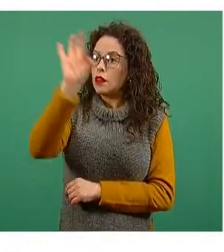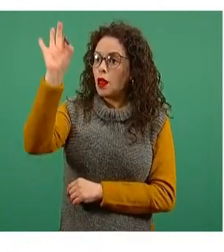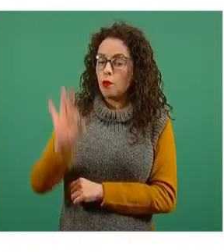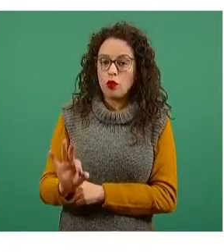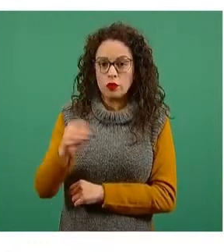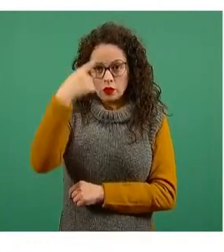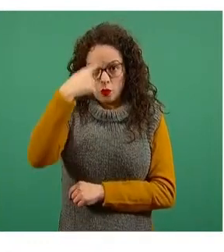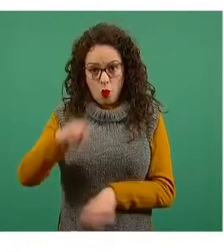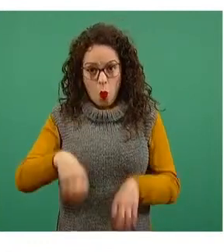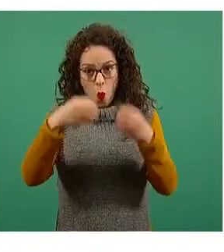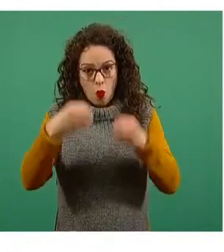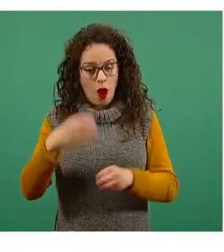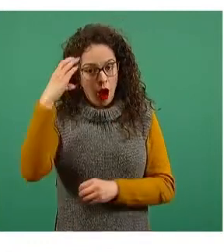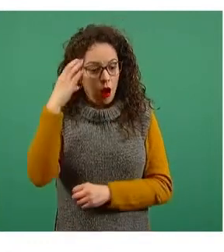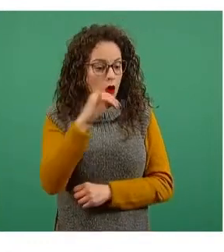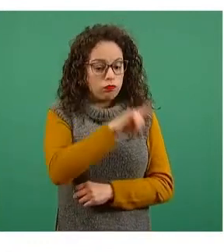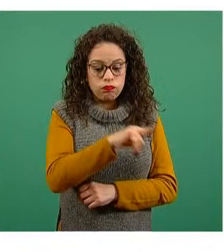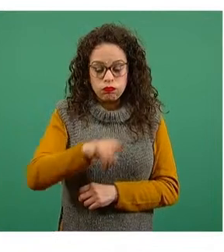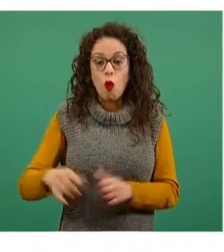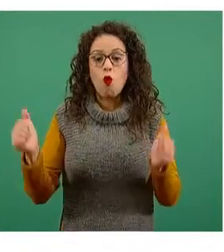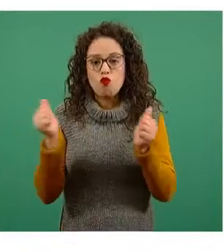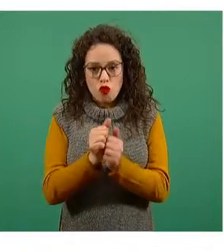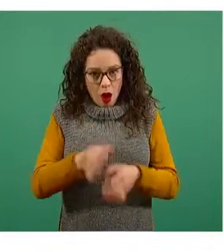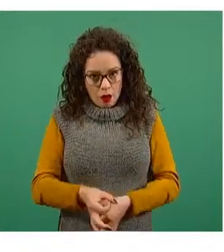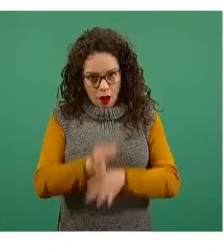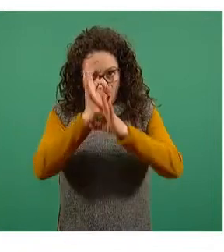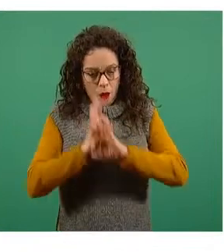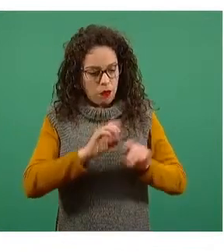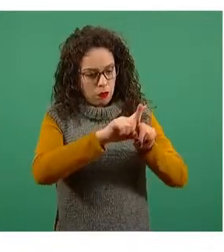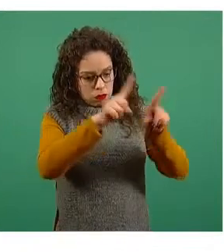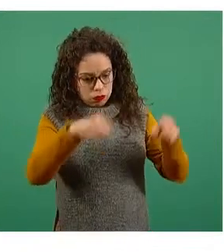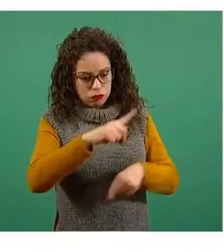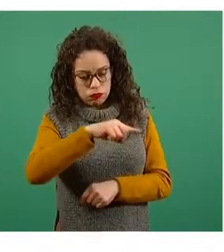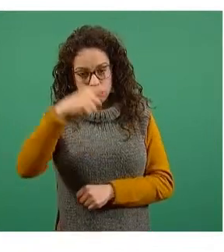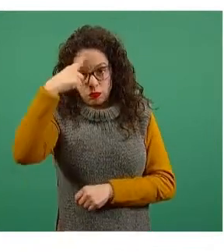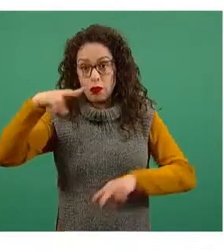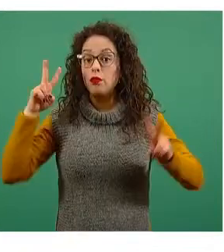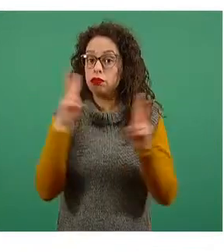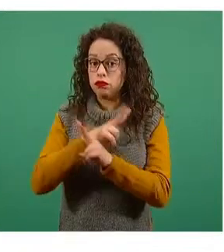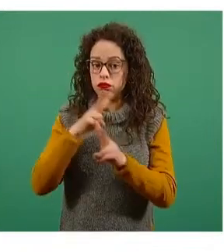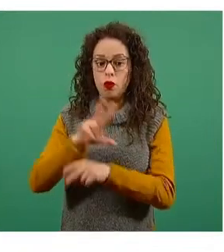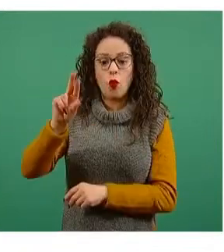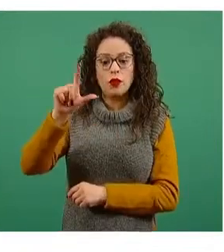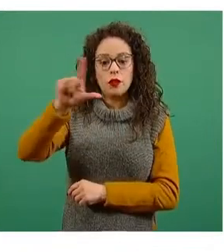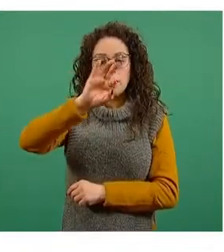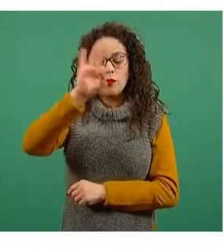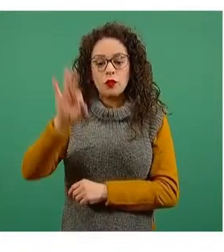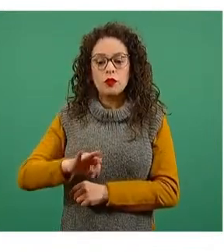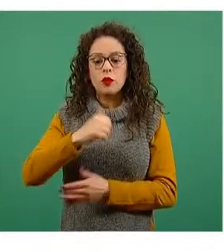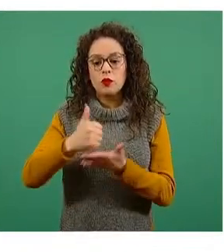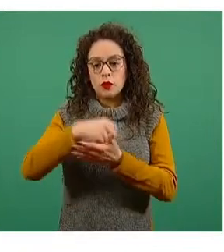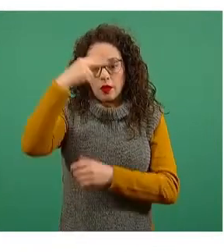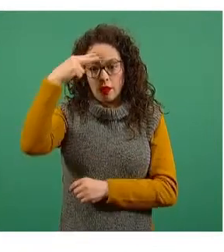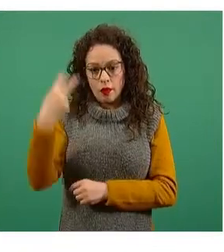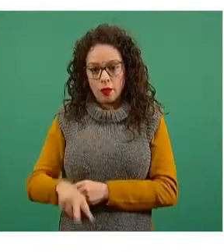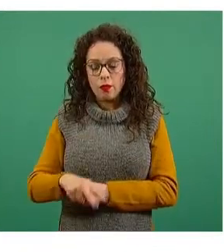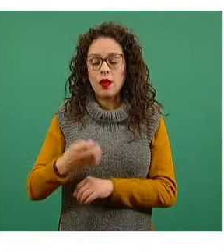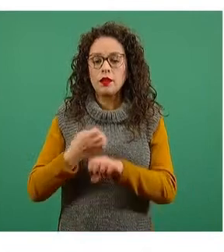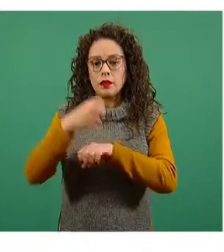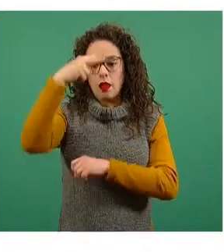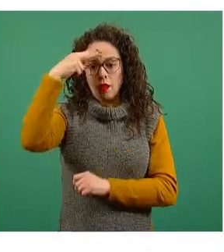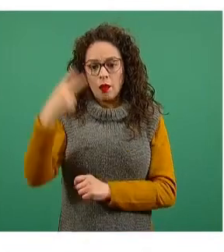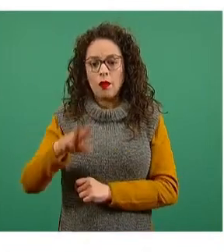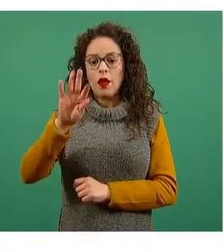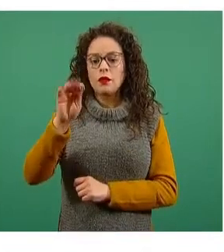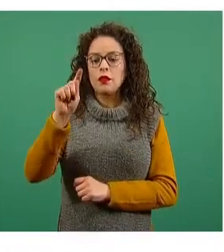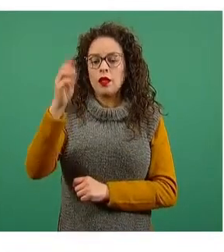la ocupación de camas con respirador mecánico, 87% la Ciudad de México, 79% el Estado de México y Nuevo León 72%,